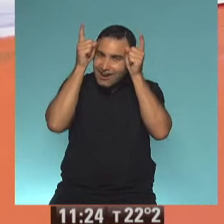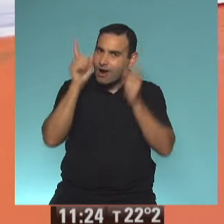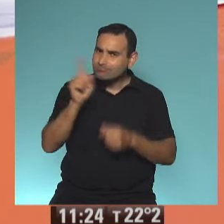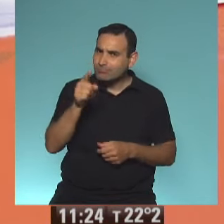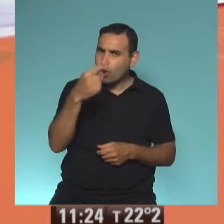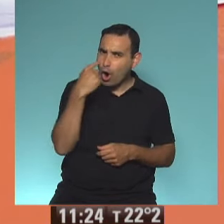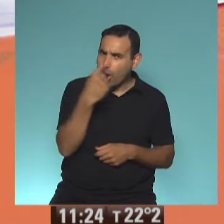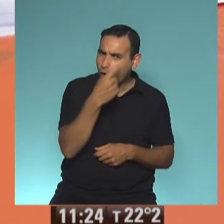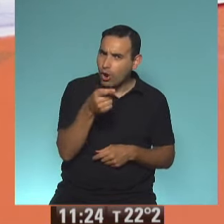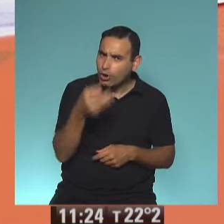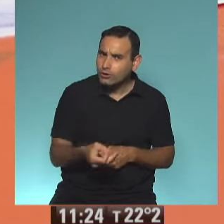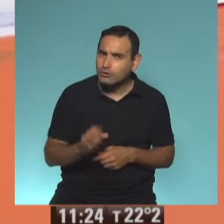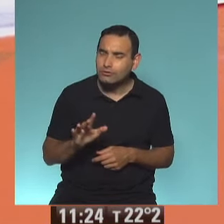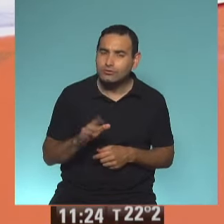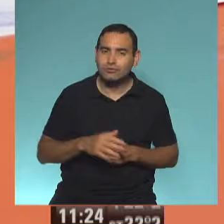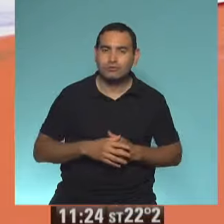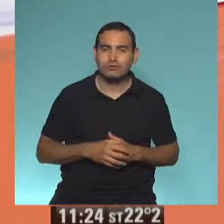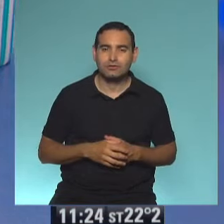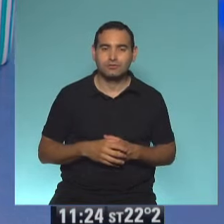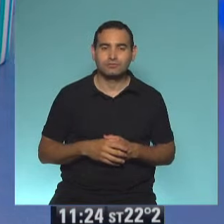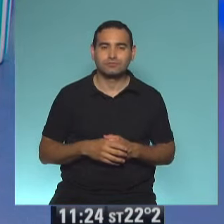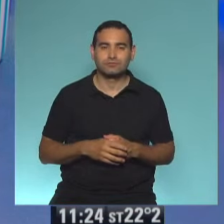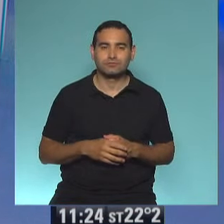son los ojitos. Sí, no, tiene como